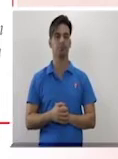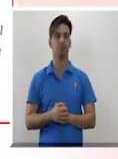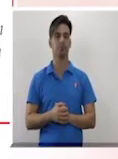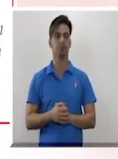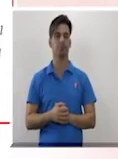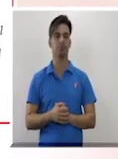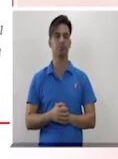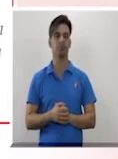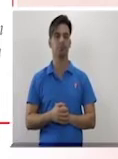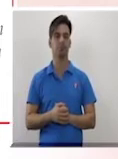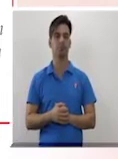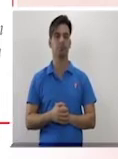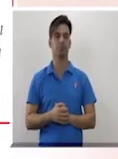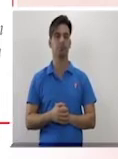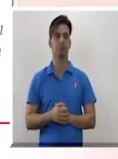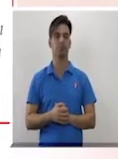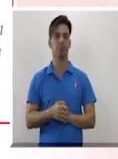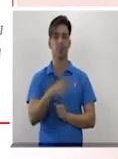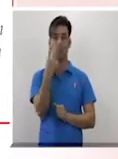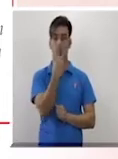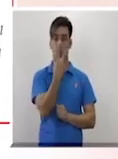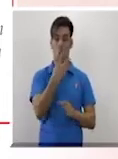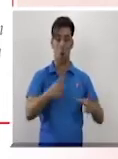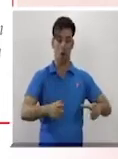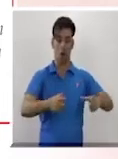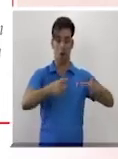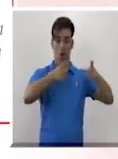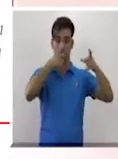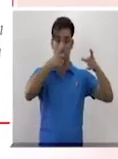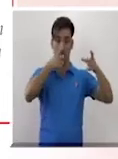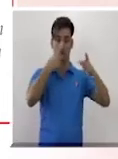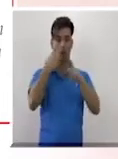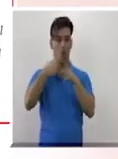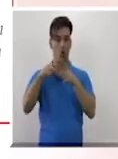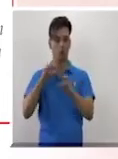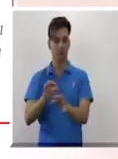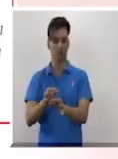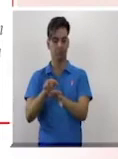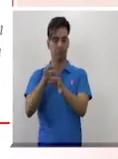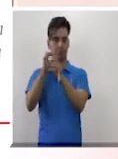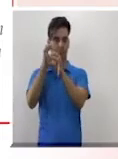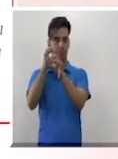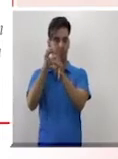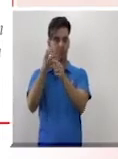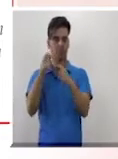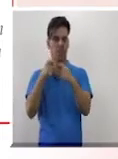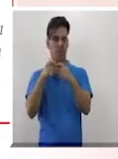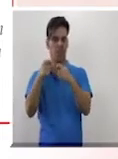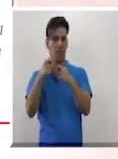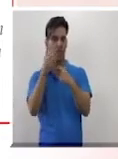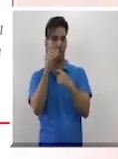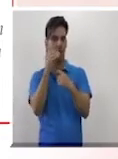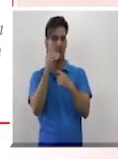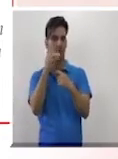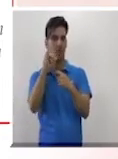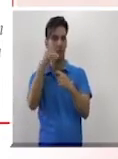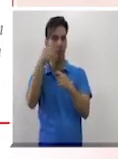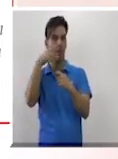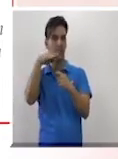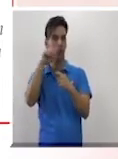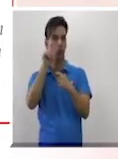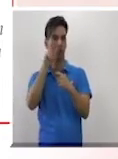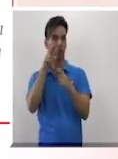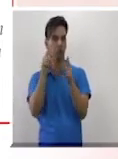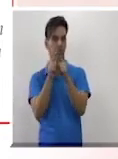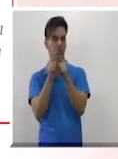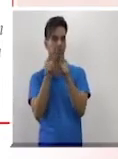del cilindro delgado. La relación está en 1/3. Y conocemos